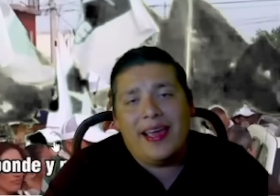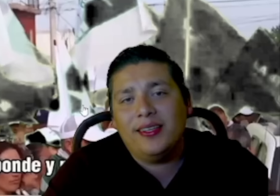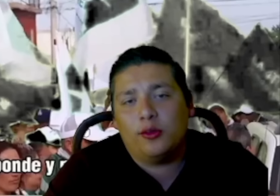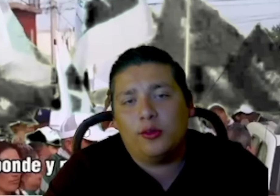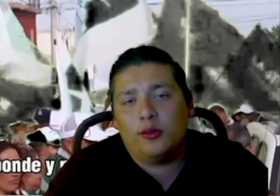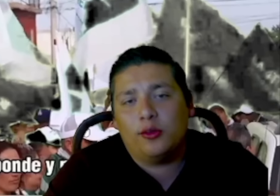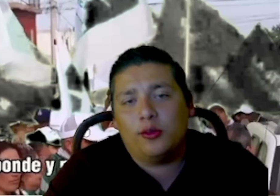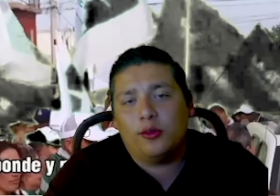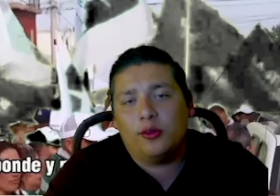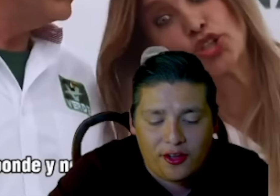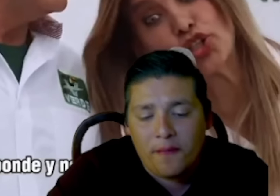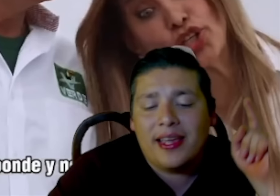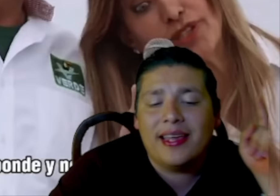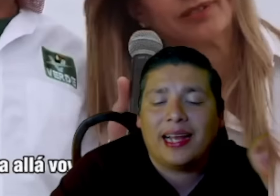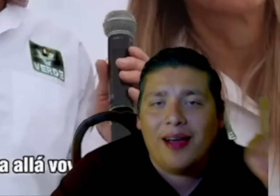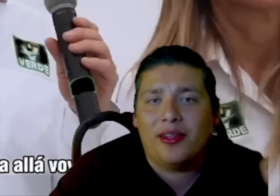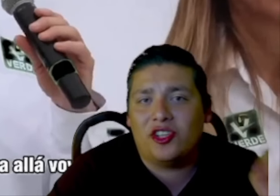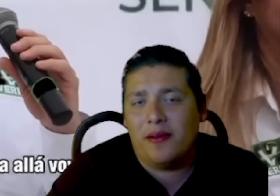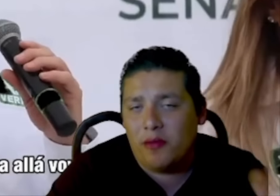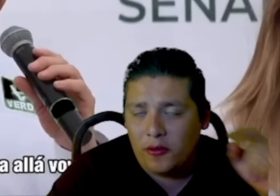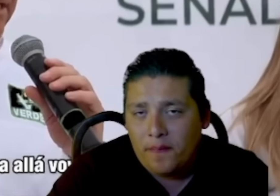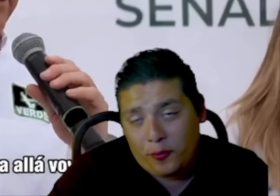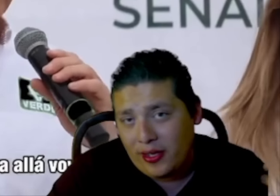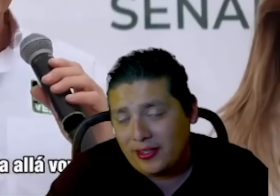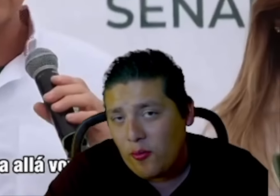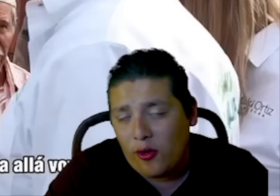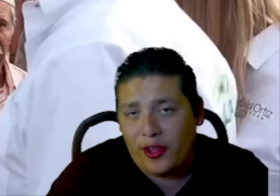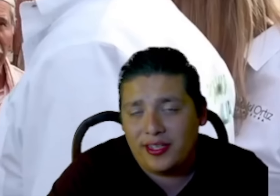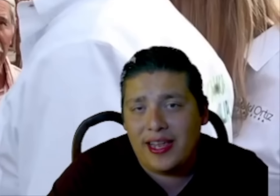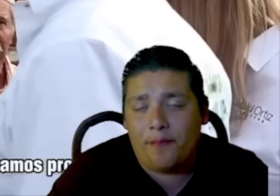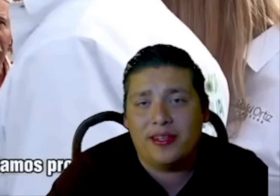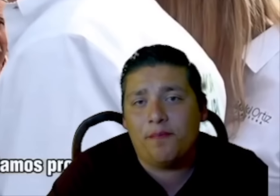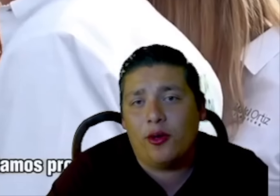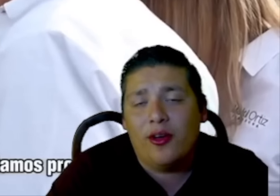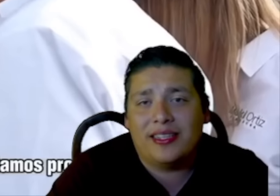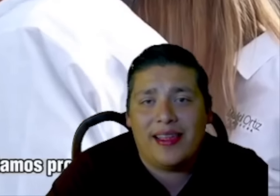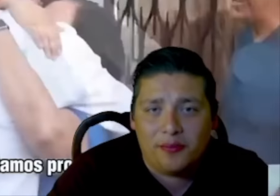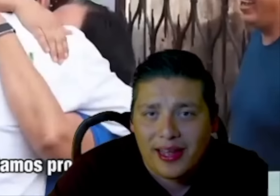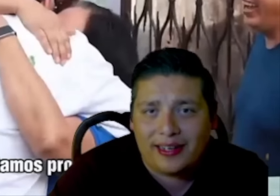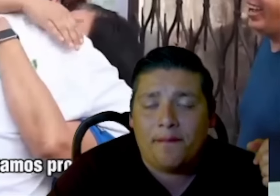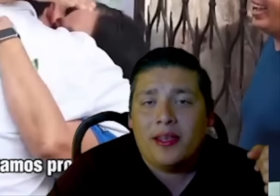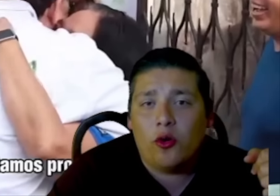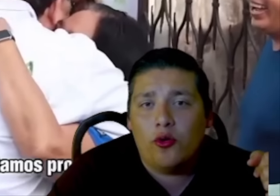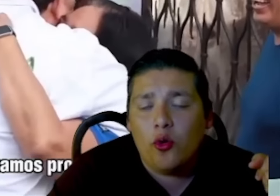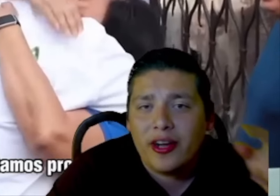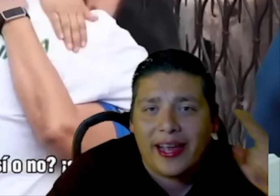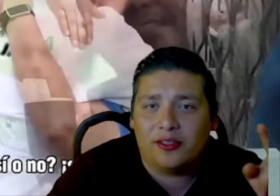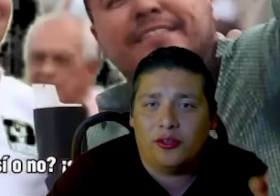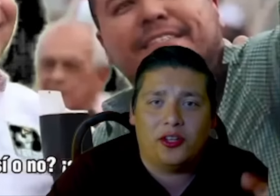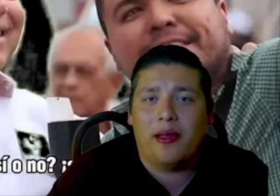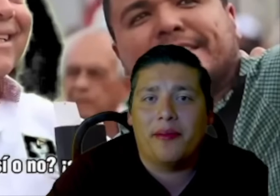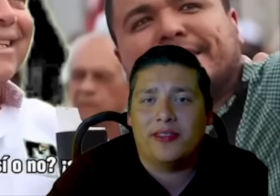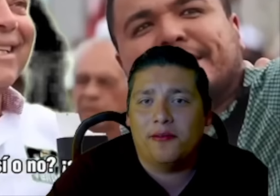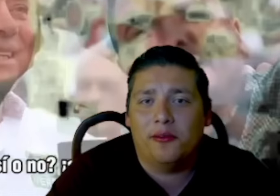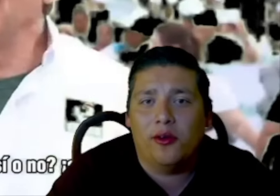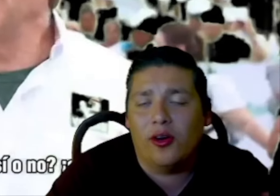mañoso. Esto fue lo que sucedió y Claudia Sheinbaum, pues como lo decía al principio, se desmarca con un